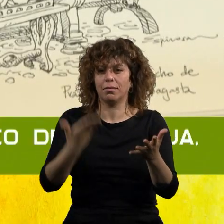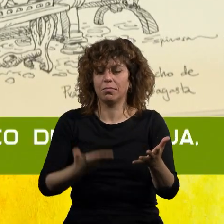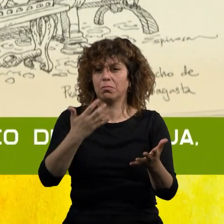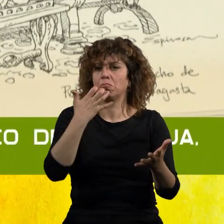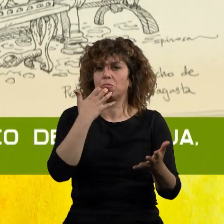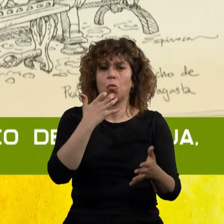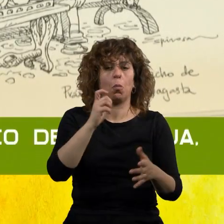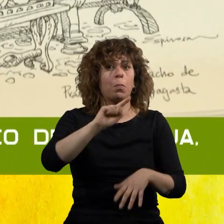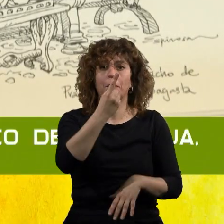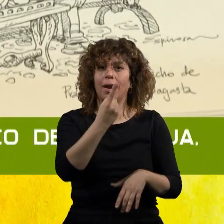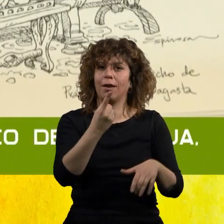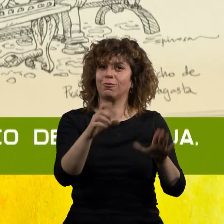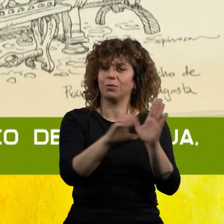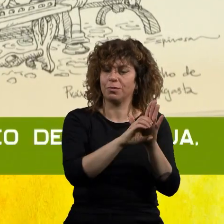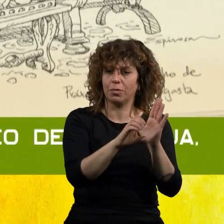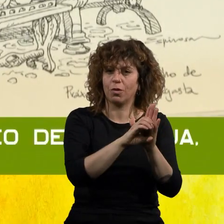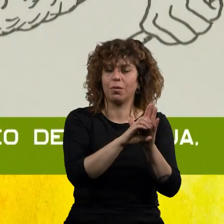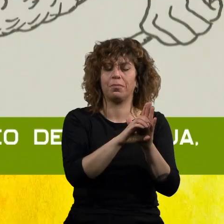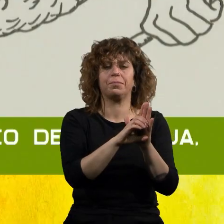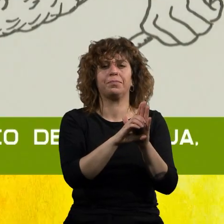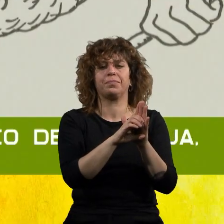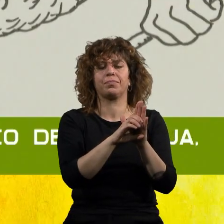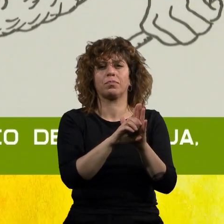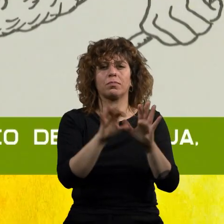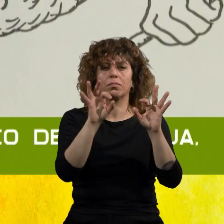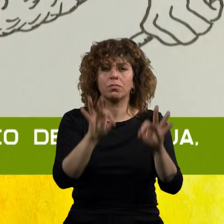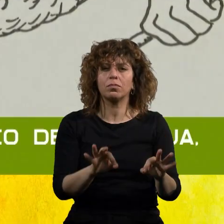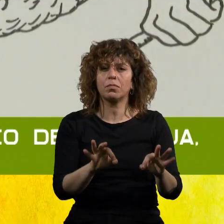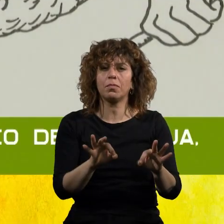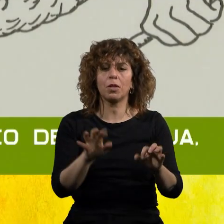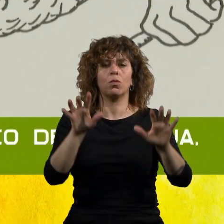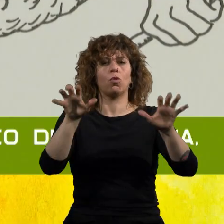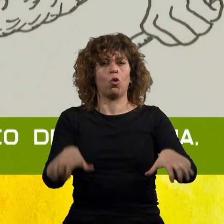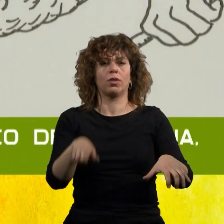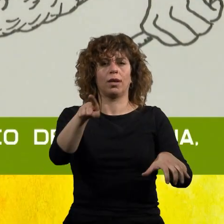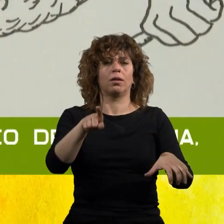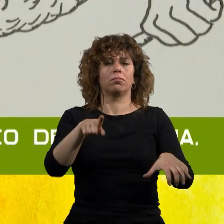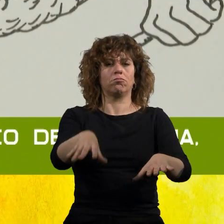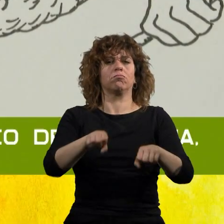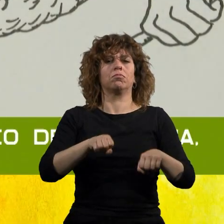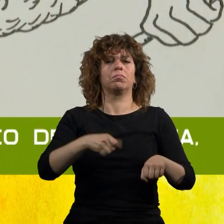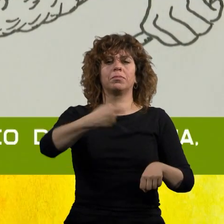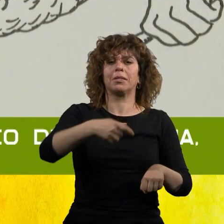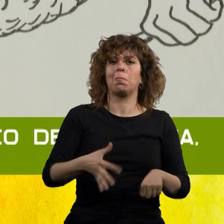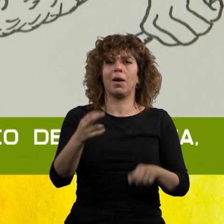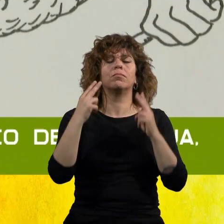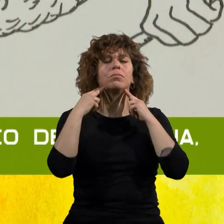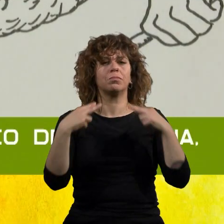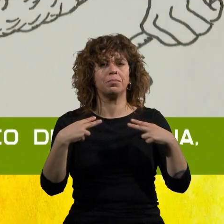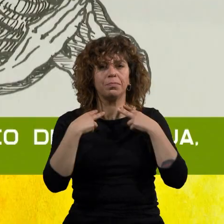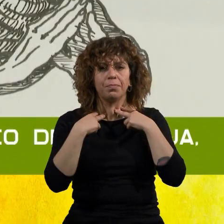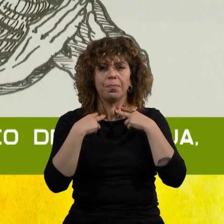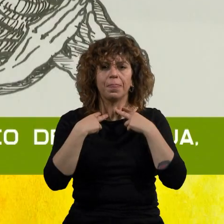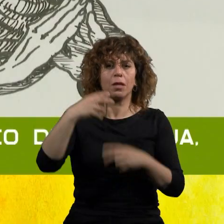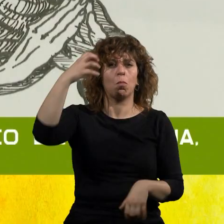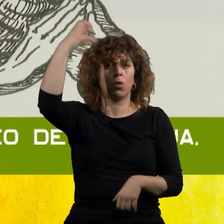primera constitución, estando en las Cortes como presidente y como diputado con tres